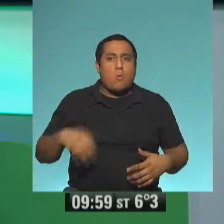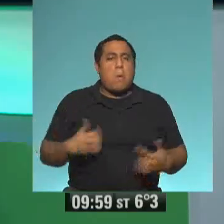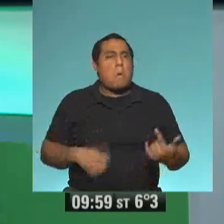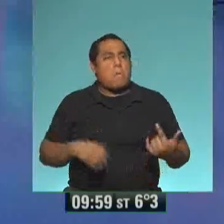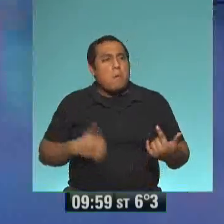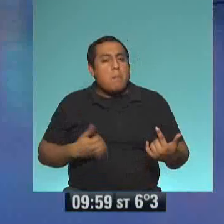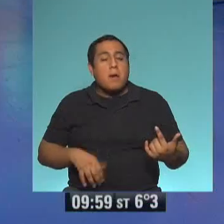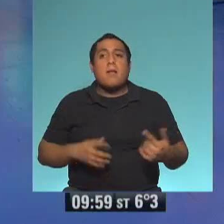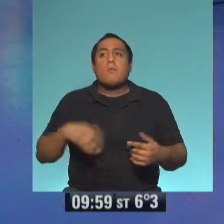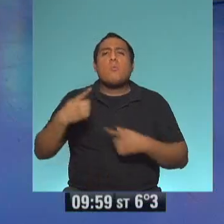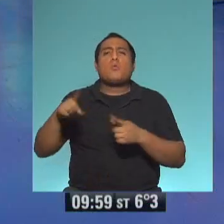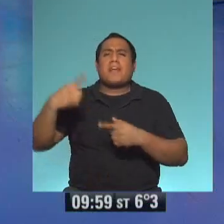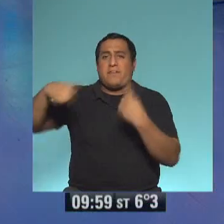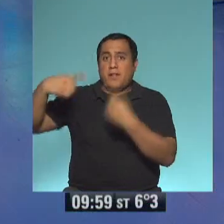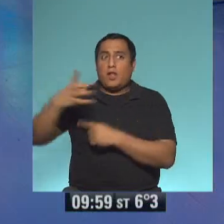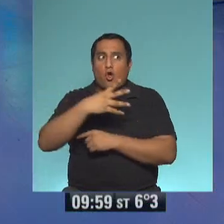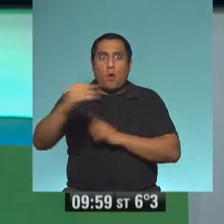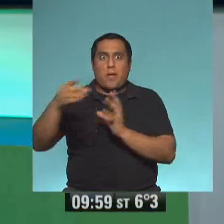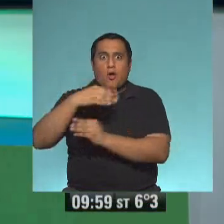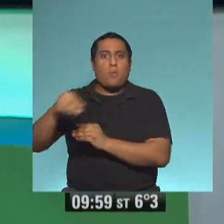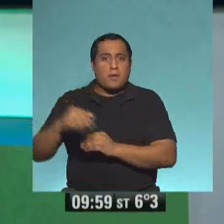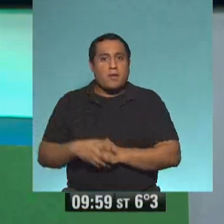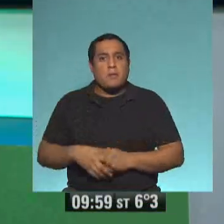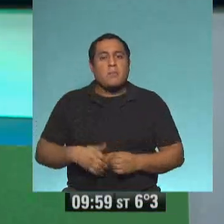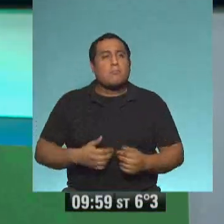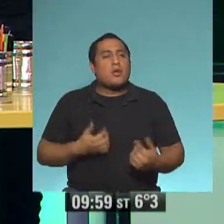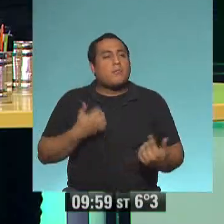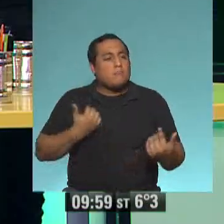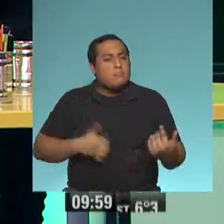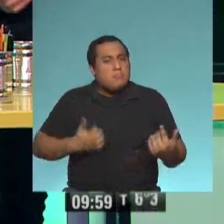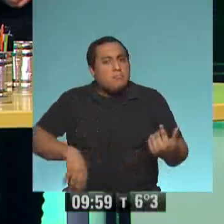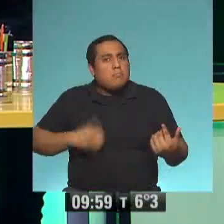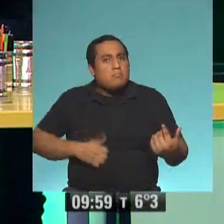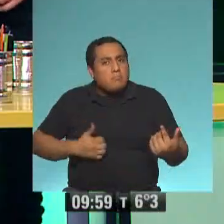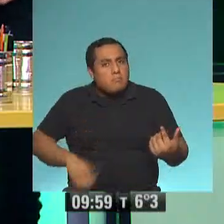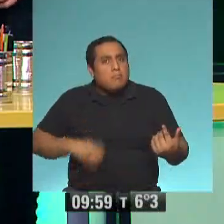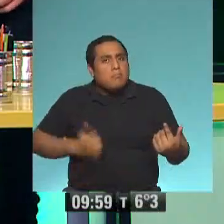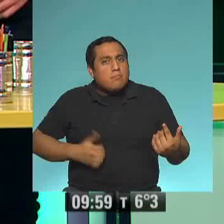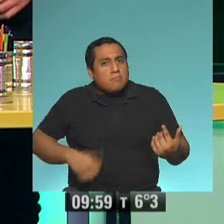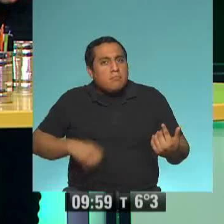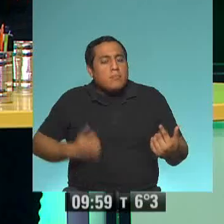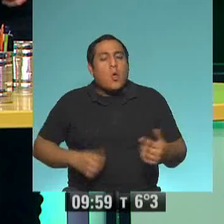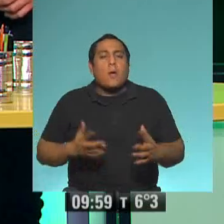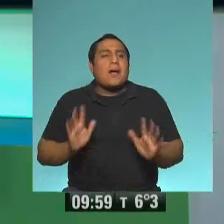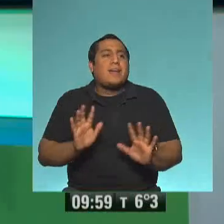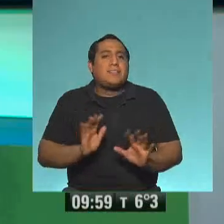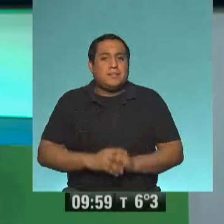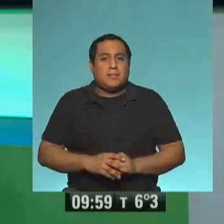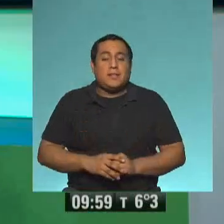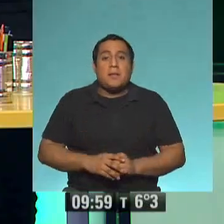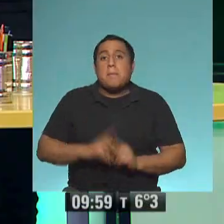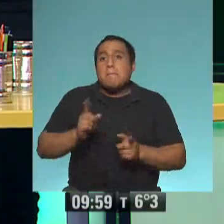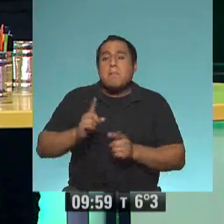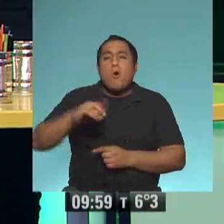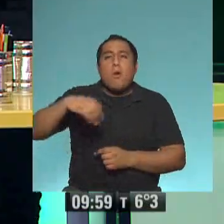pop, en muchos géneros ya ahora. Justamente por esto que tiene. Pum, chaque, pum, chaca, pam, pam, pam. La gran María Elena tiene muchas canciones en